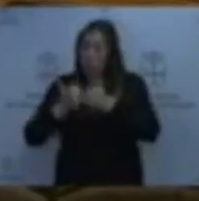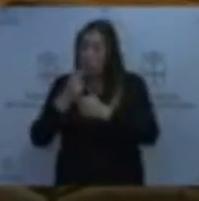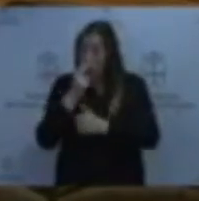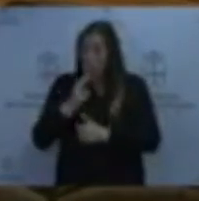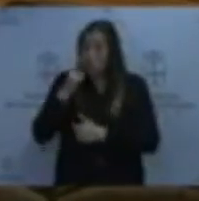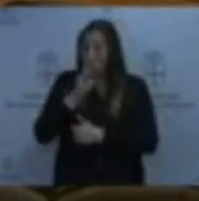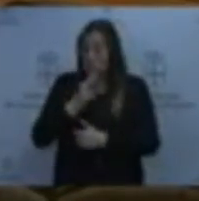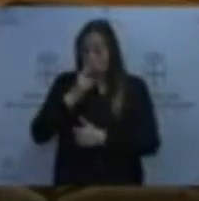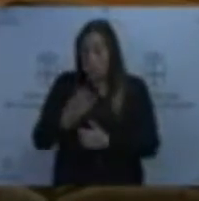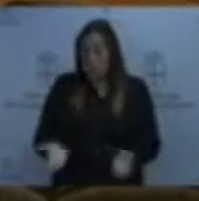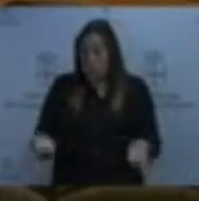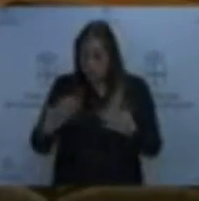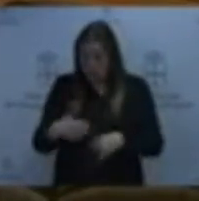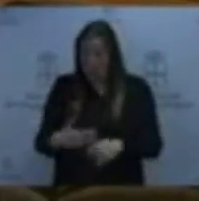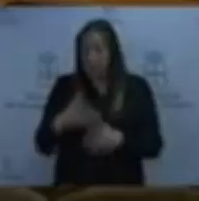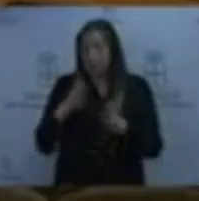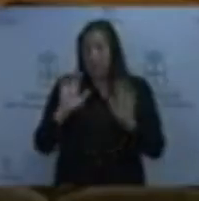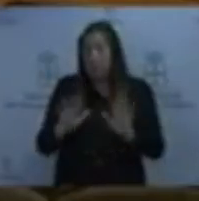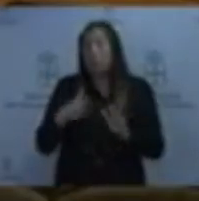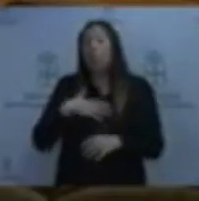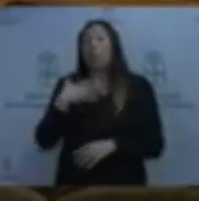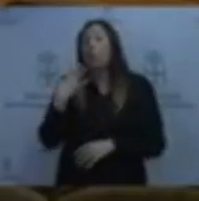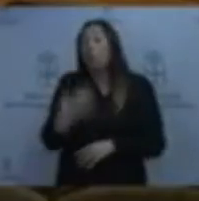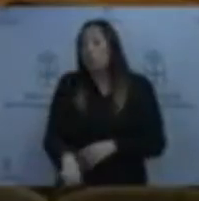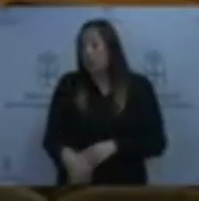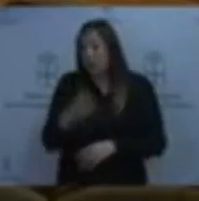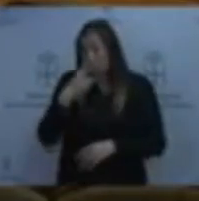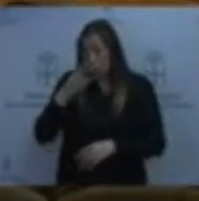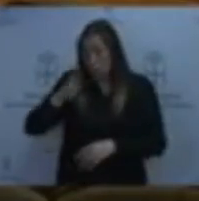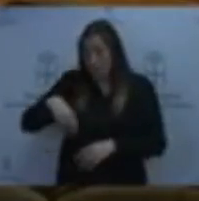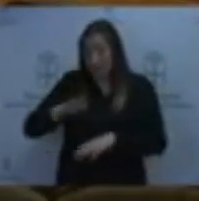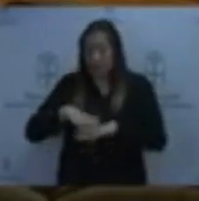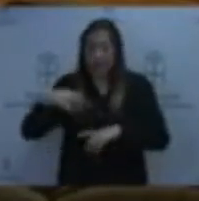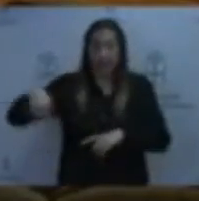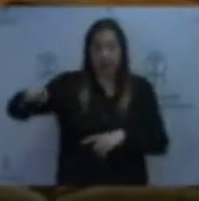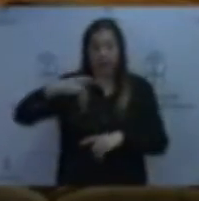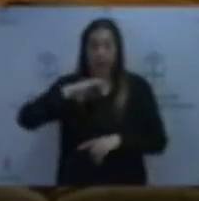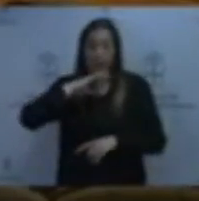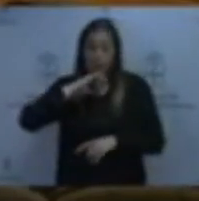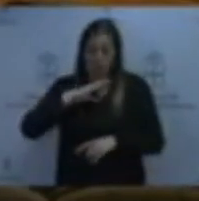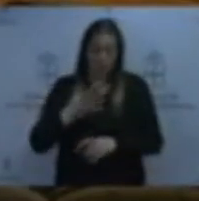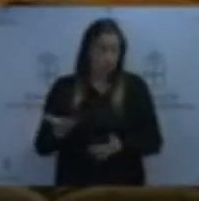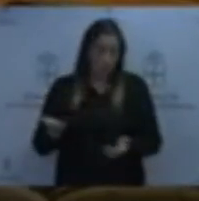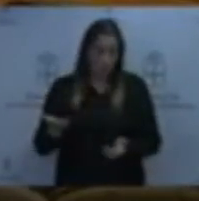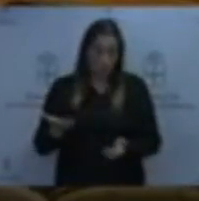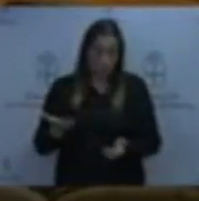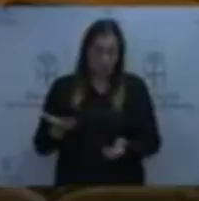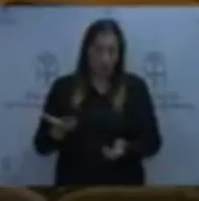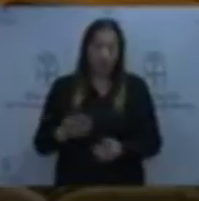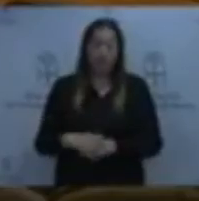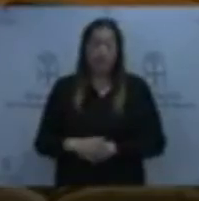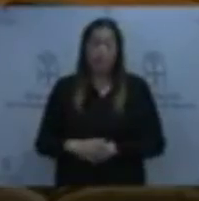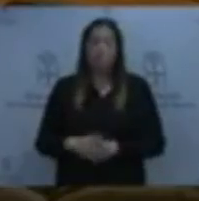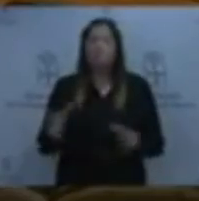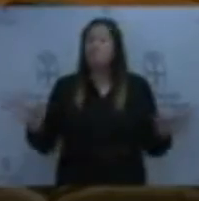situaciones, pues probablemente no valga para contentar a nadie. Bien,